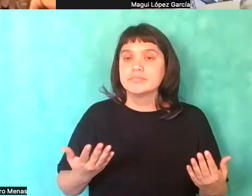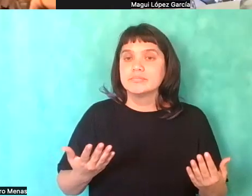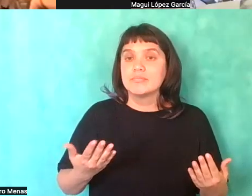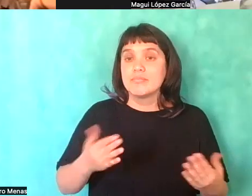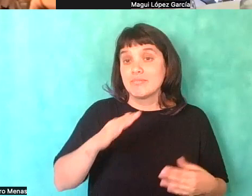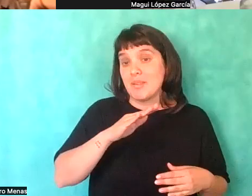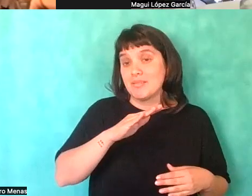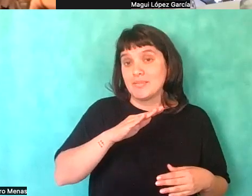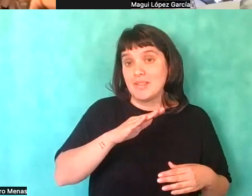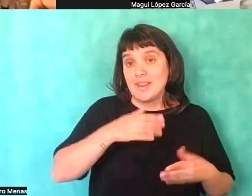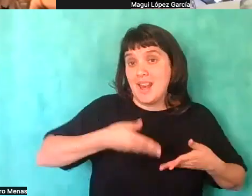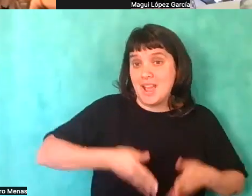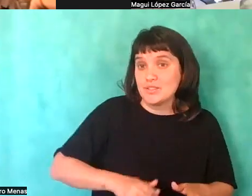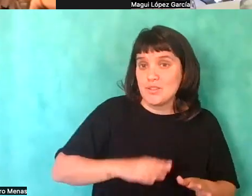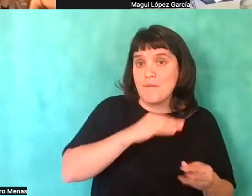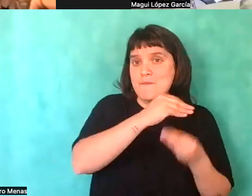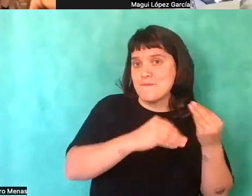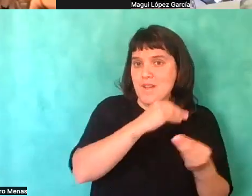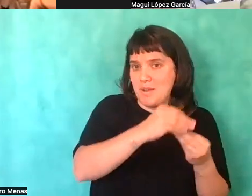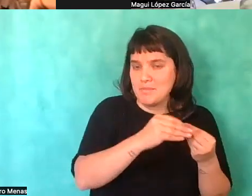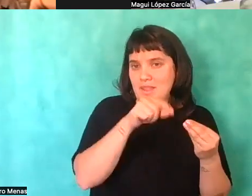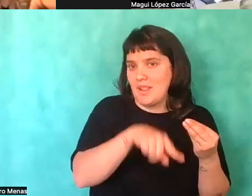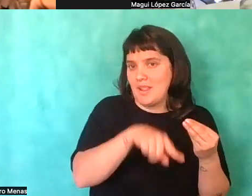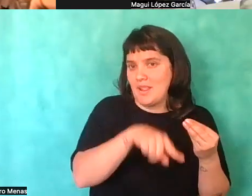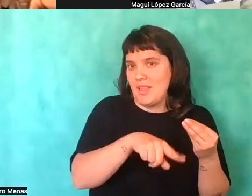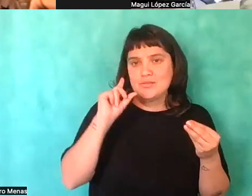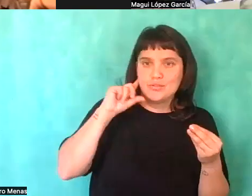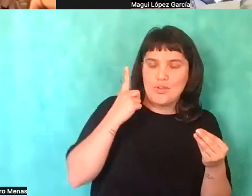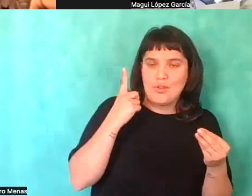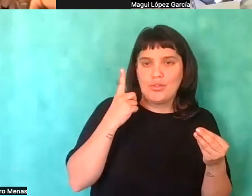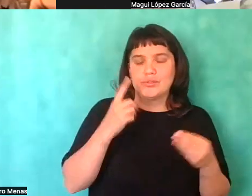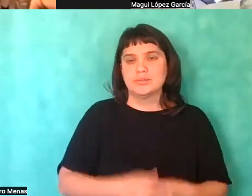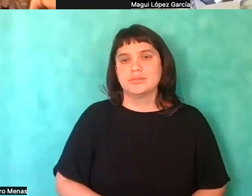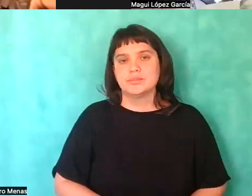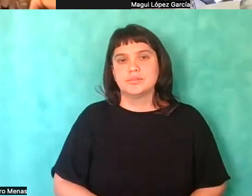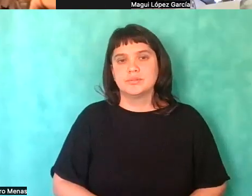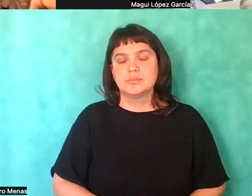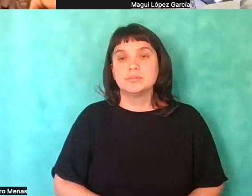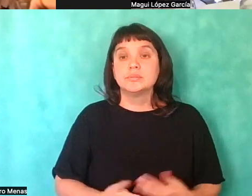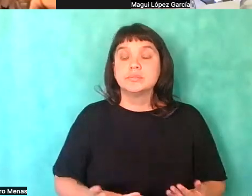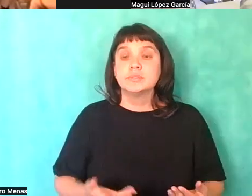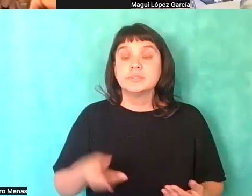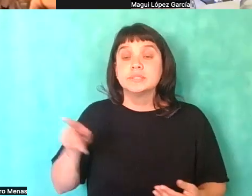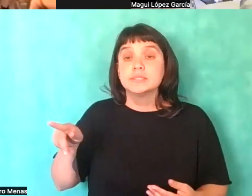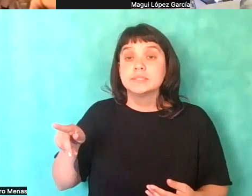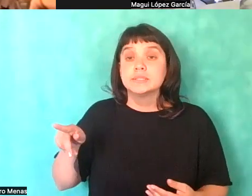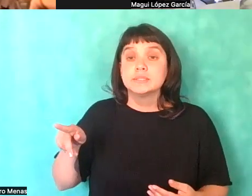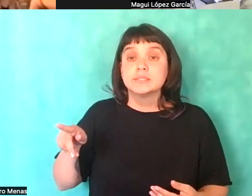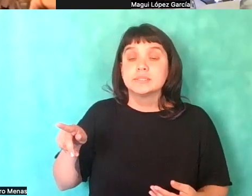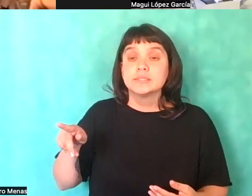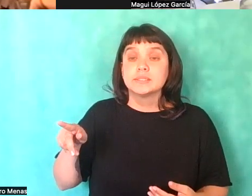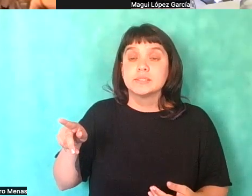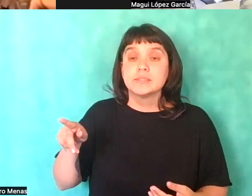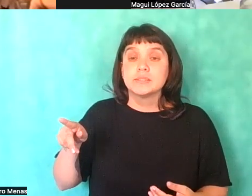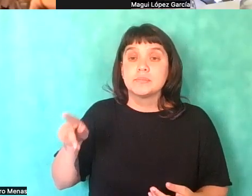lo vivís, es familiar para vos. Ahora, para lo que es la situación de las personas, niñitos y niñitas